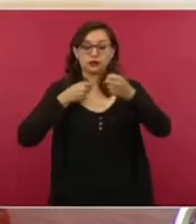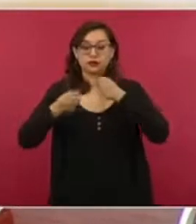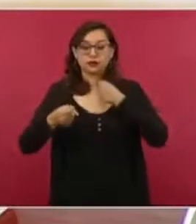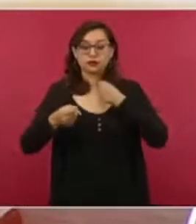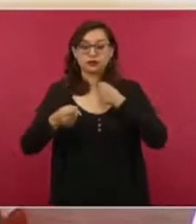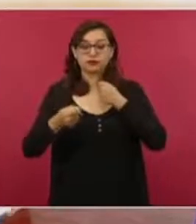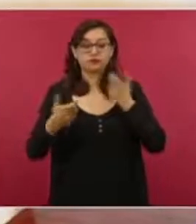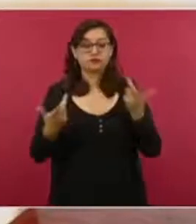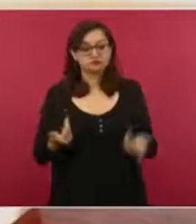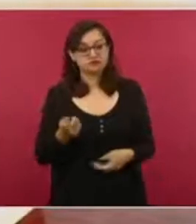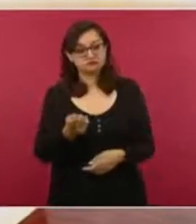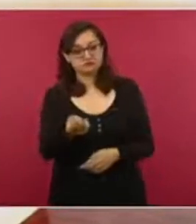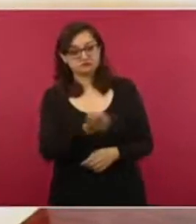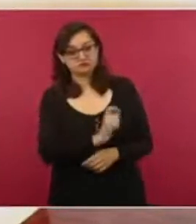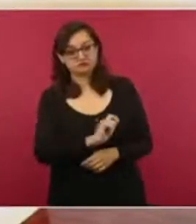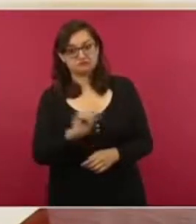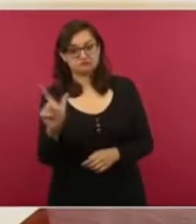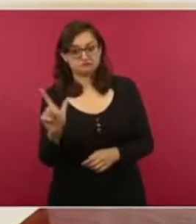de fama,